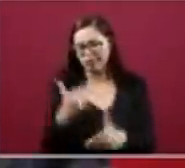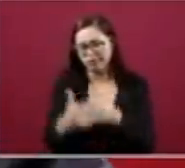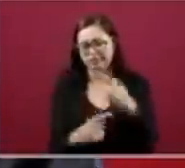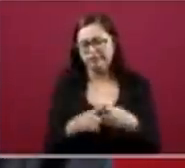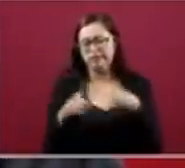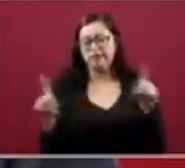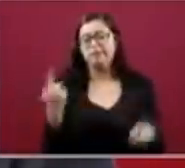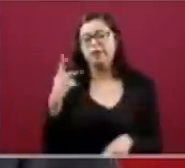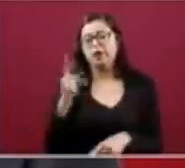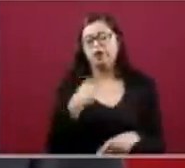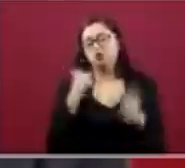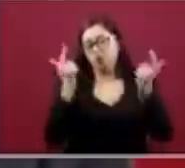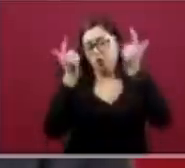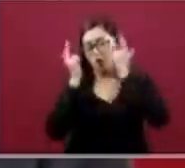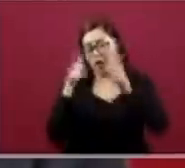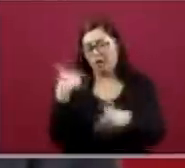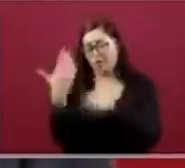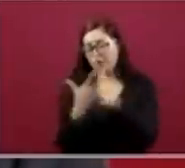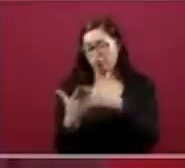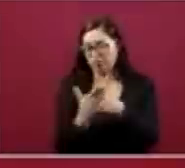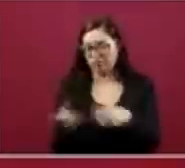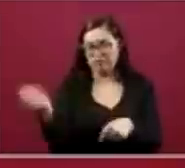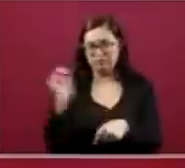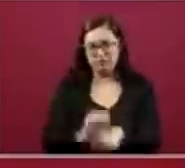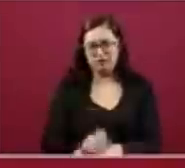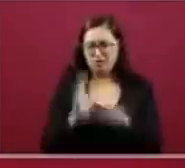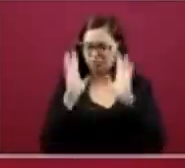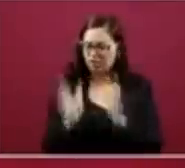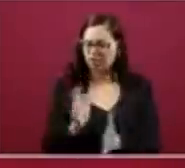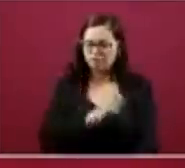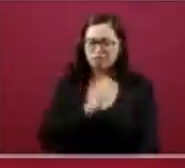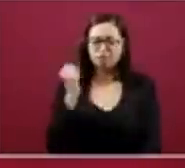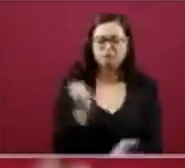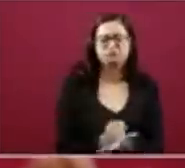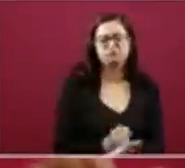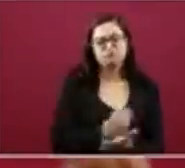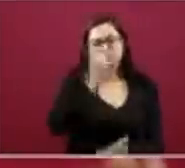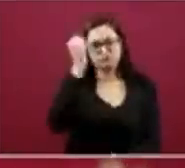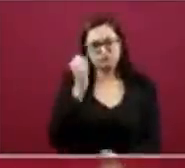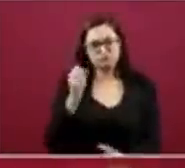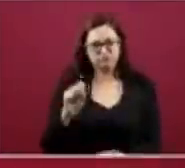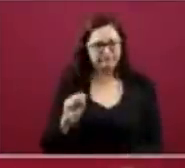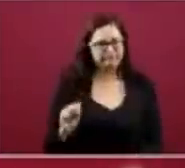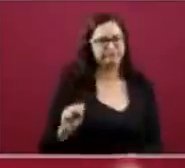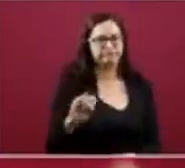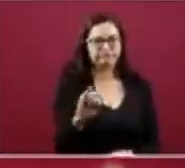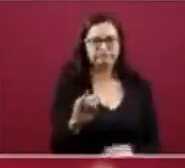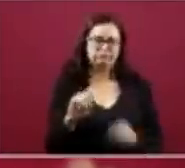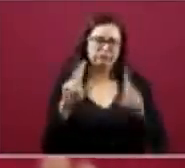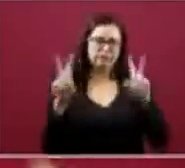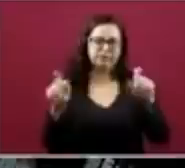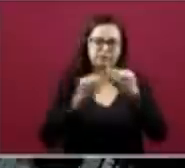próxima esté aprobado lo de la Guardia Nacional.